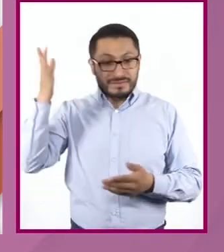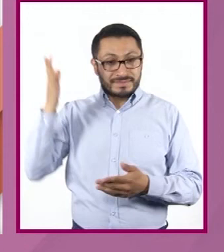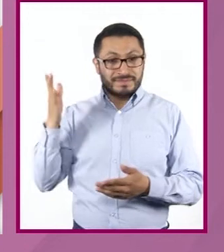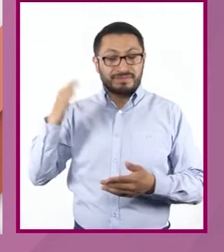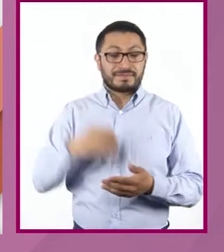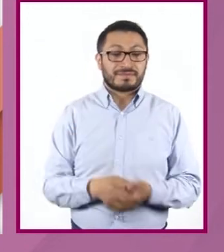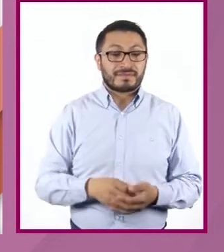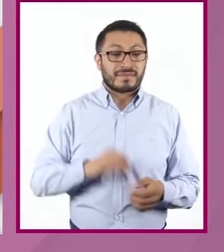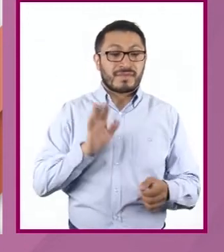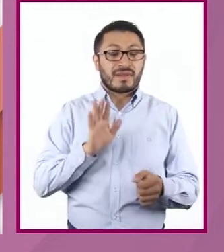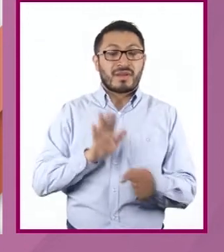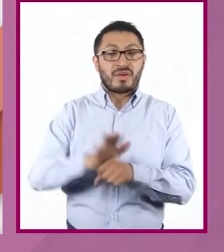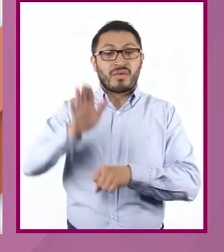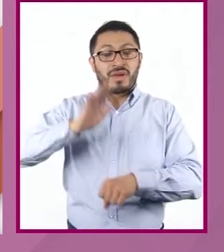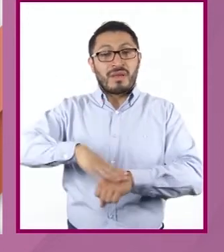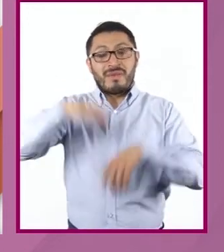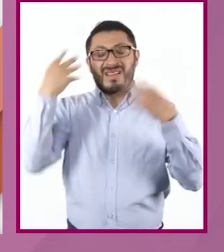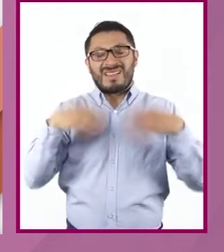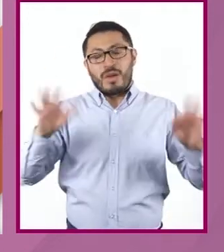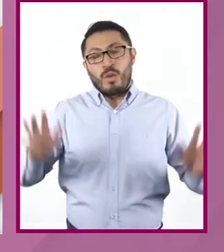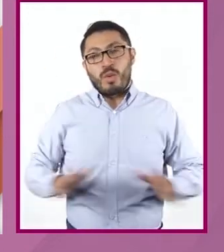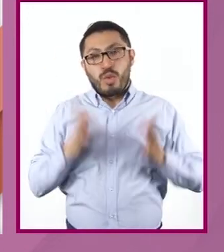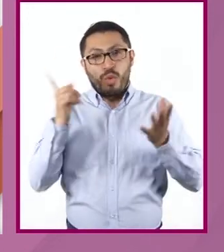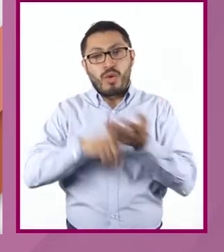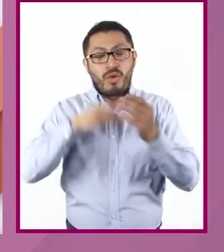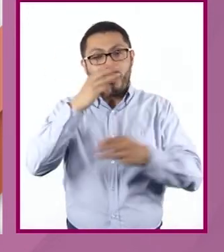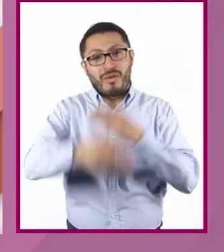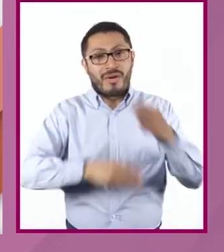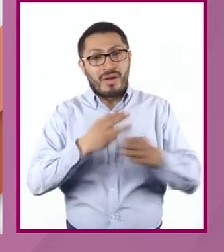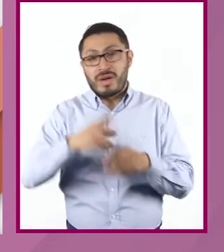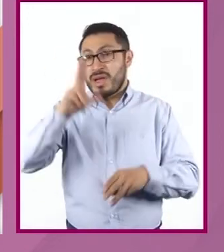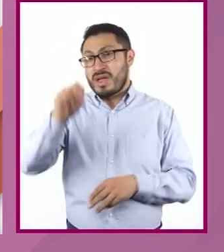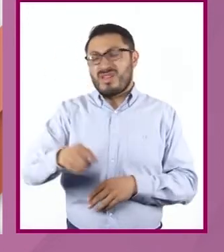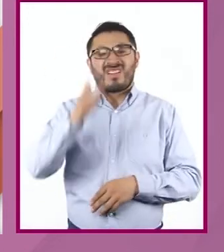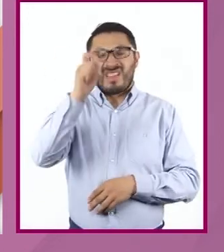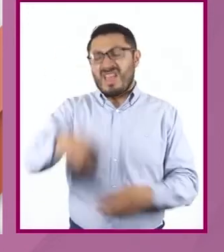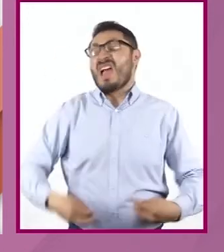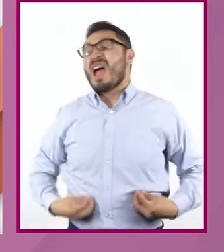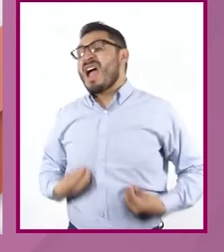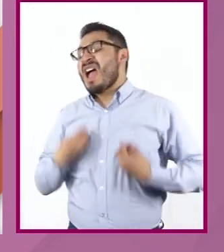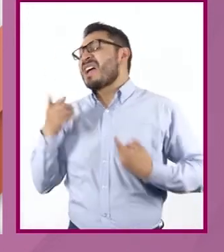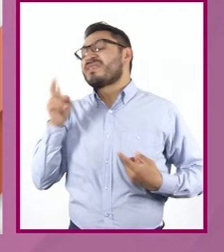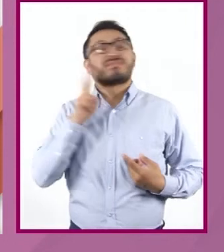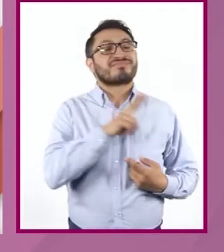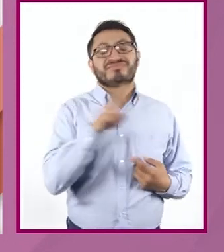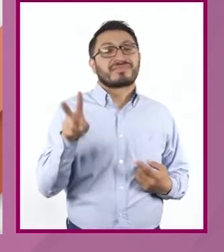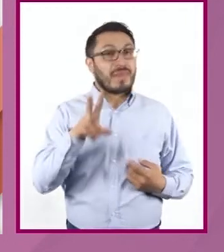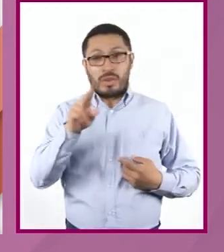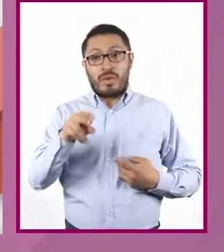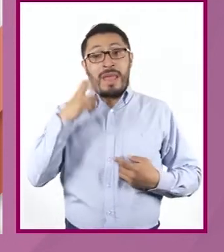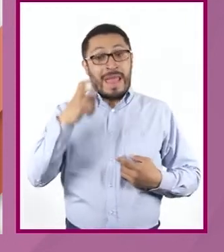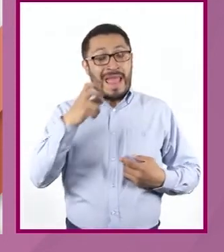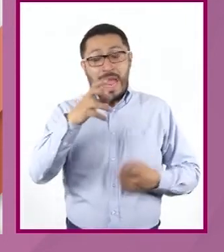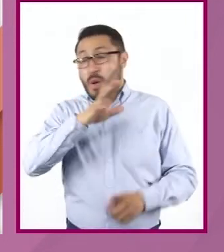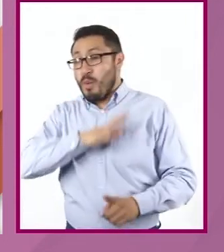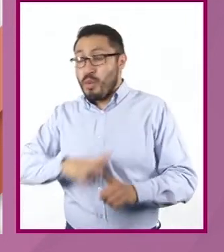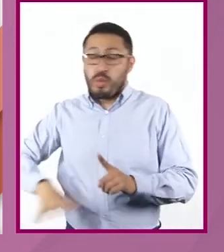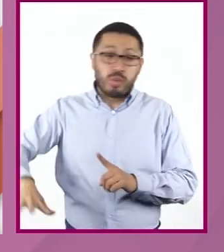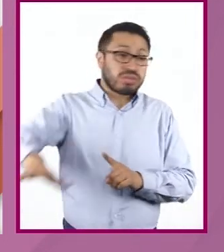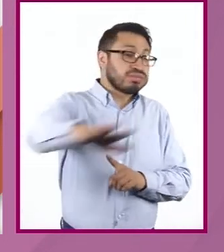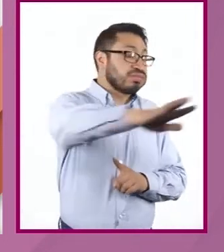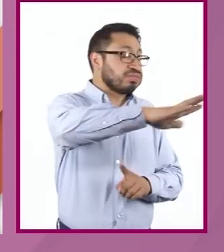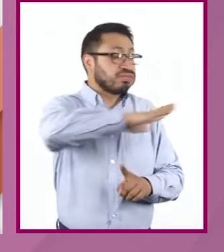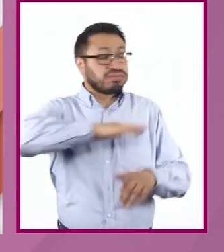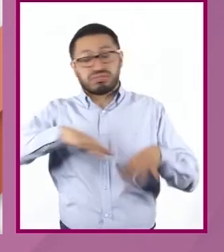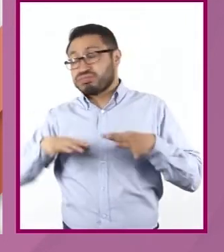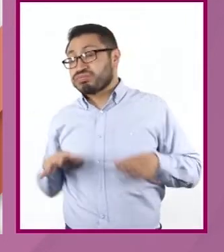lo que más sorprende en la Tierra no es la existencia de vida, sino que ésta se encuentra por todas partes. La